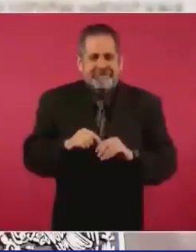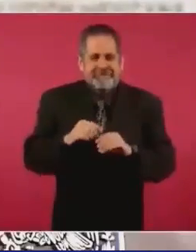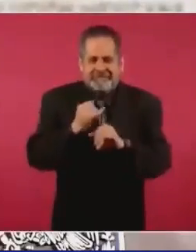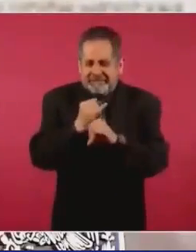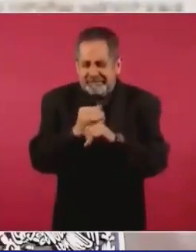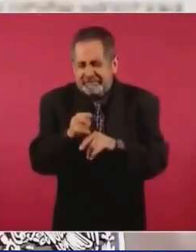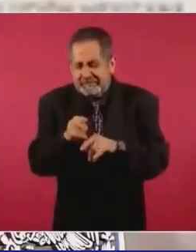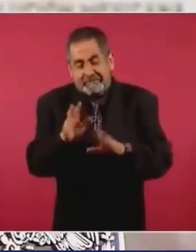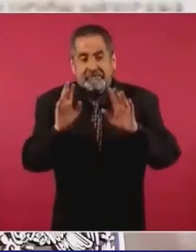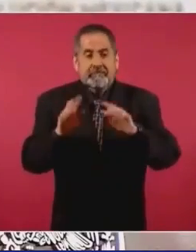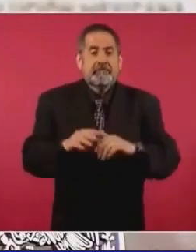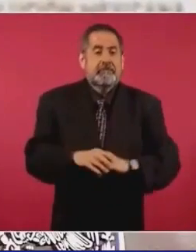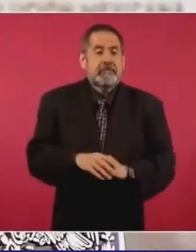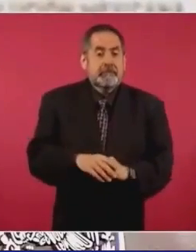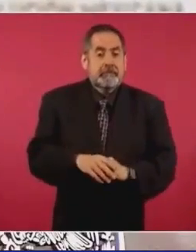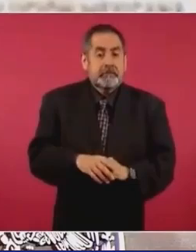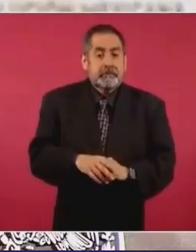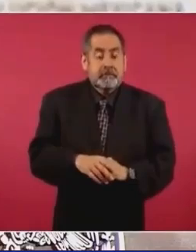¿no?